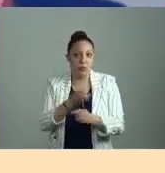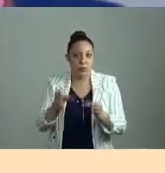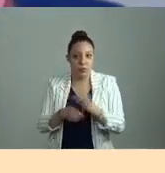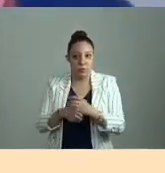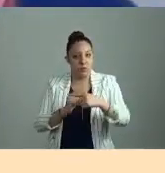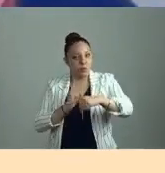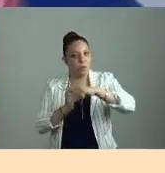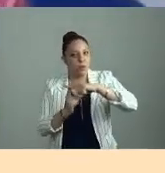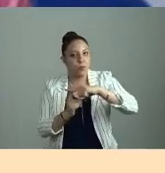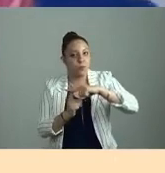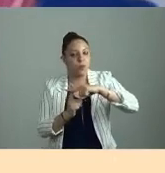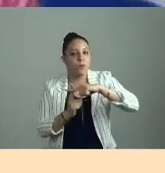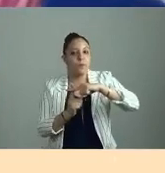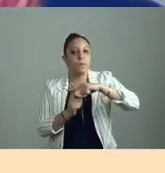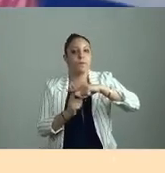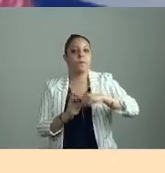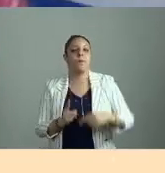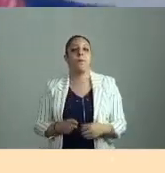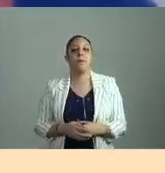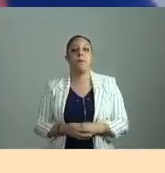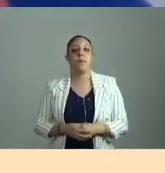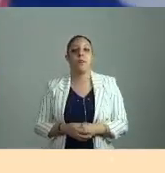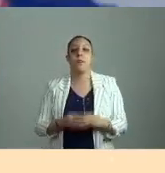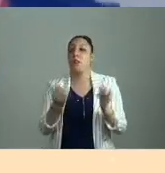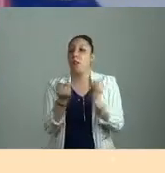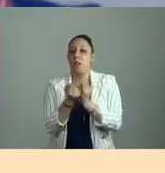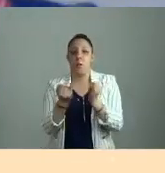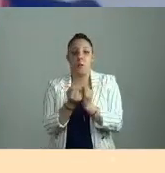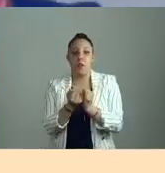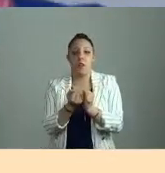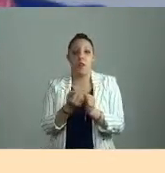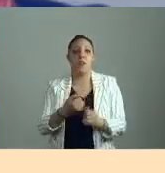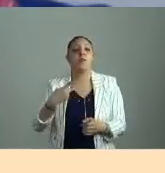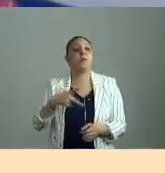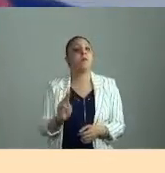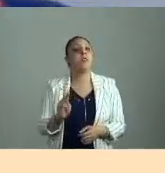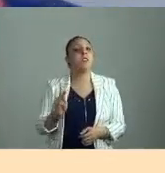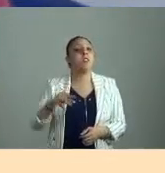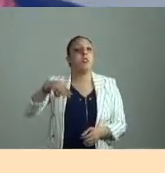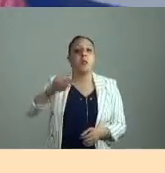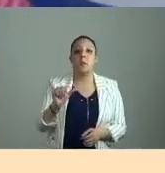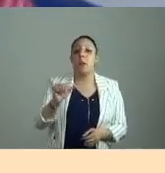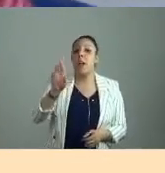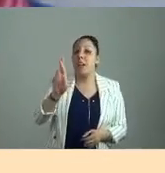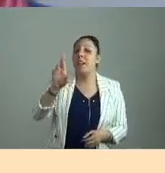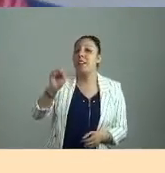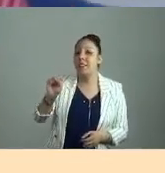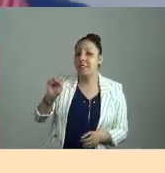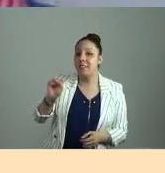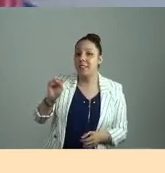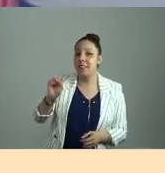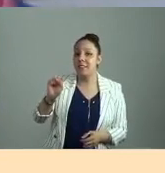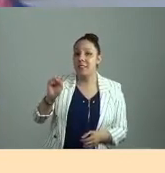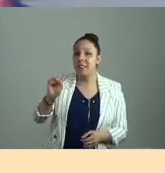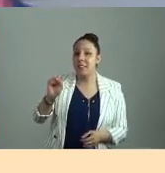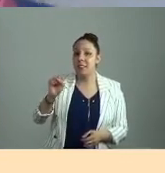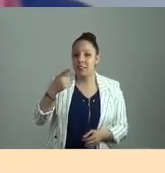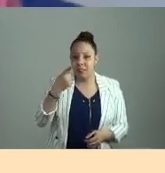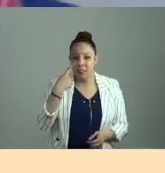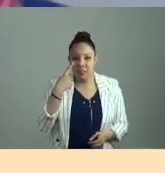producción en tanto la explotación aquí más se ha dicho un gran ganador